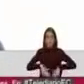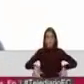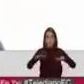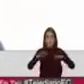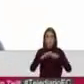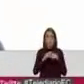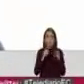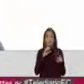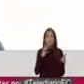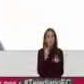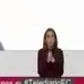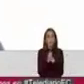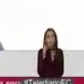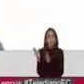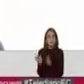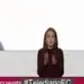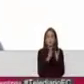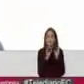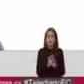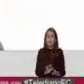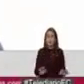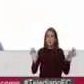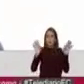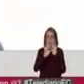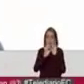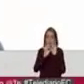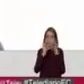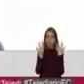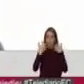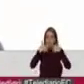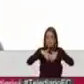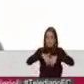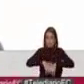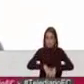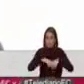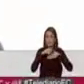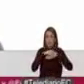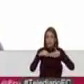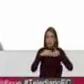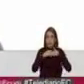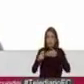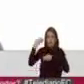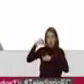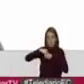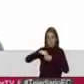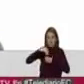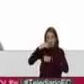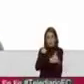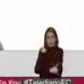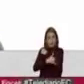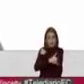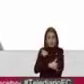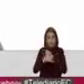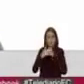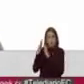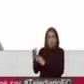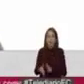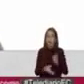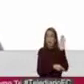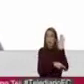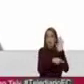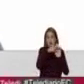con, obviamente, una caída importante en las divisas que están entrando al país, principalmente a través de la vía petrolera, de las